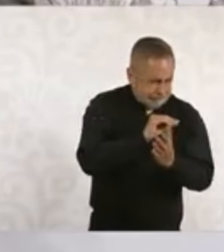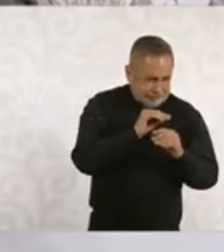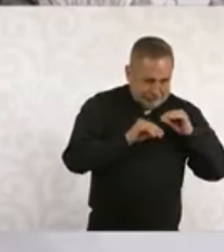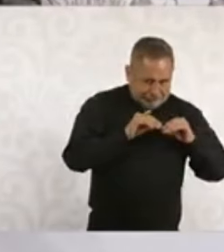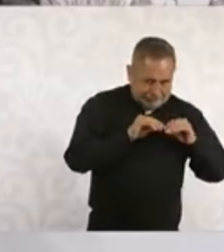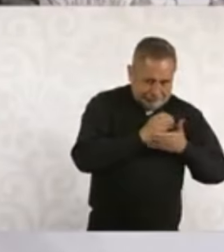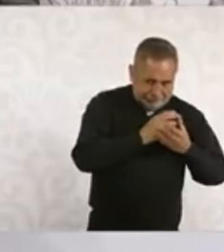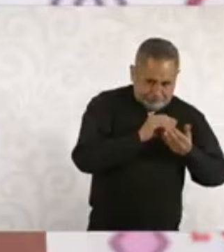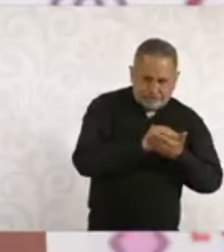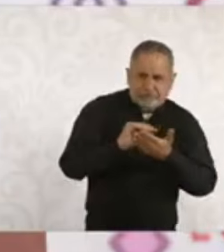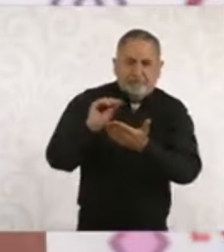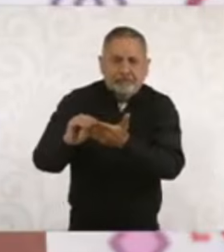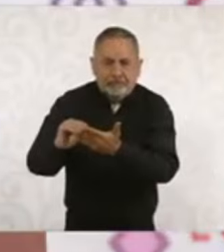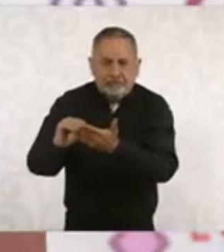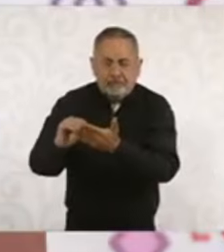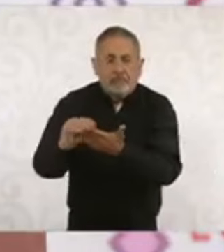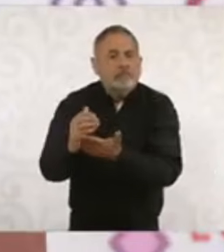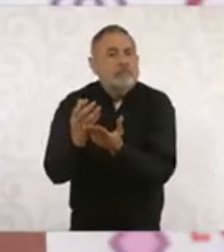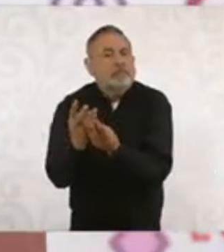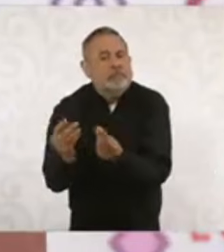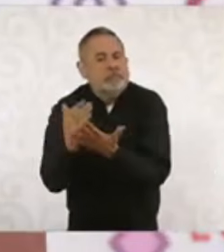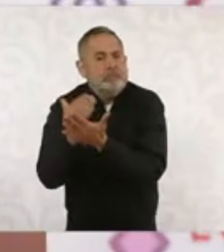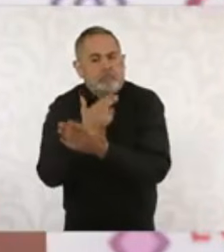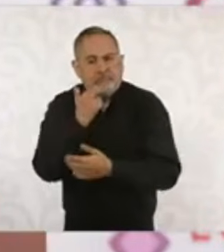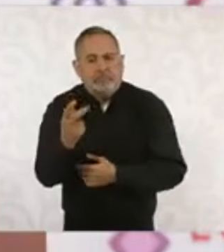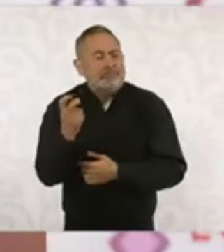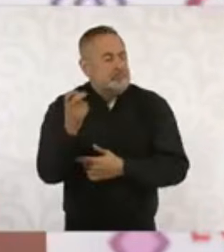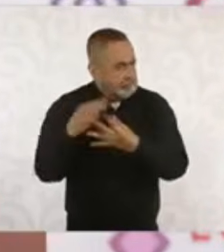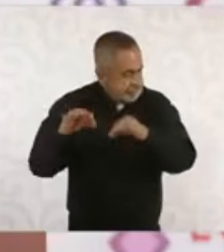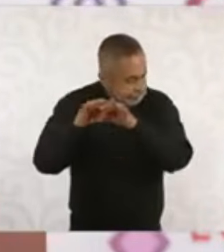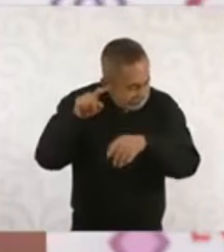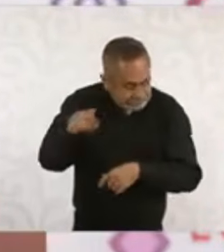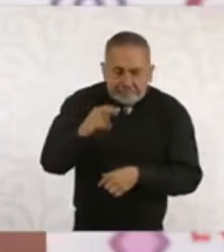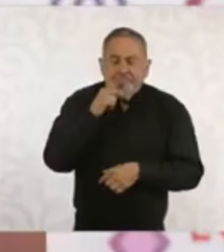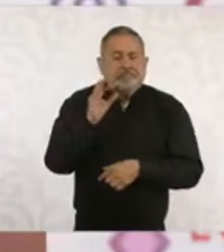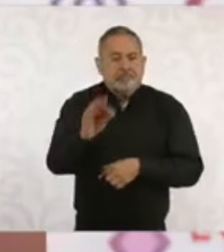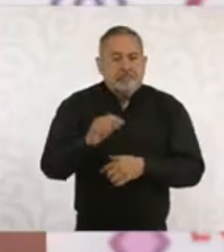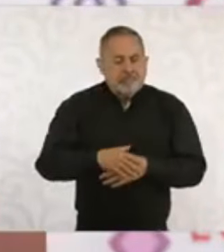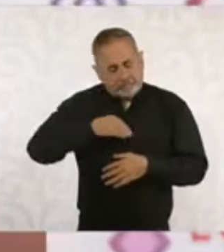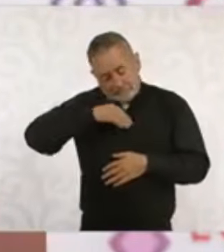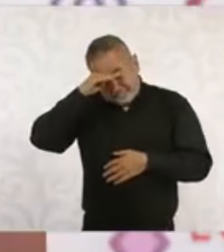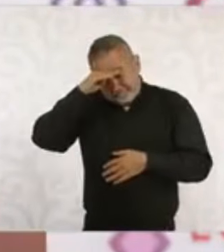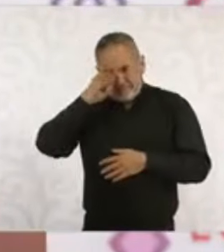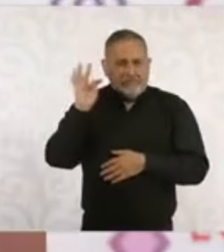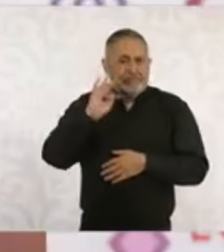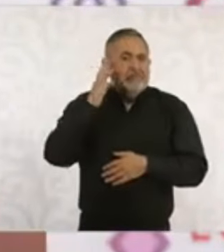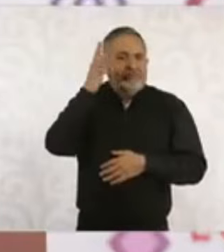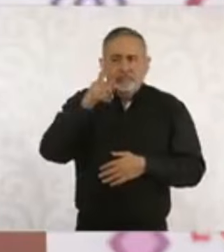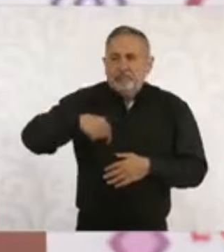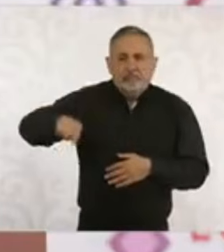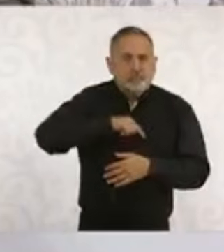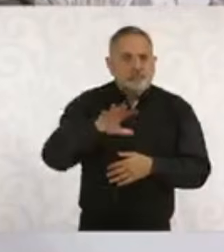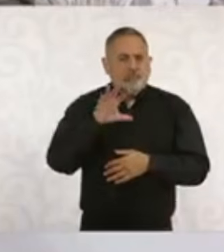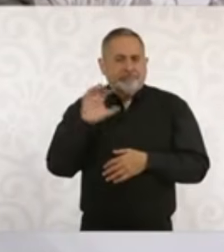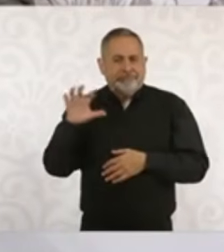forma importante. Estamos contemplando la posibilidad de hacer por lo menos 500 tratamientos de